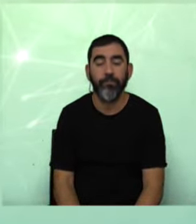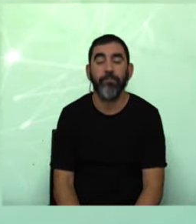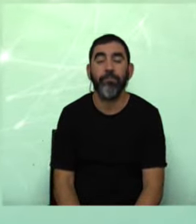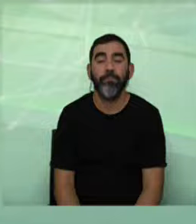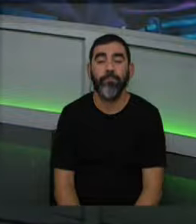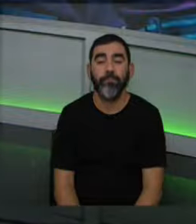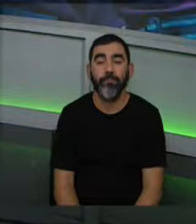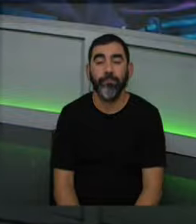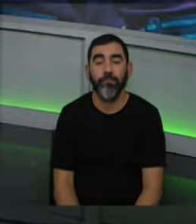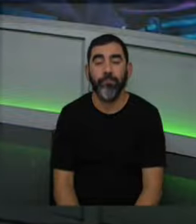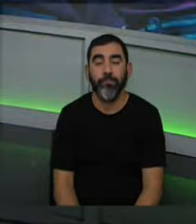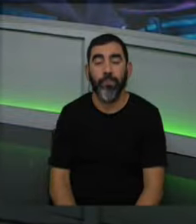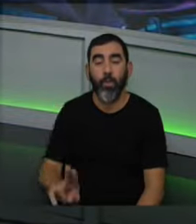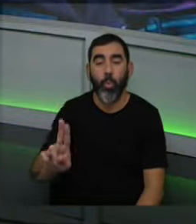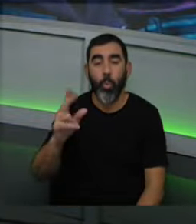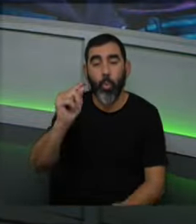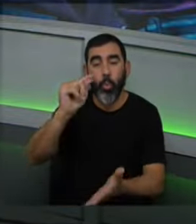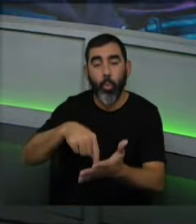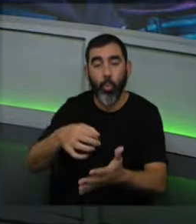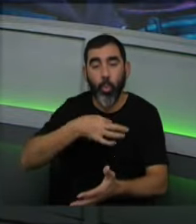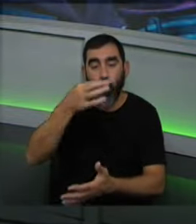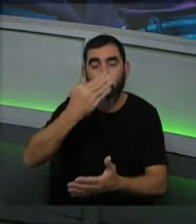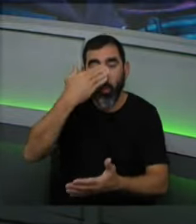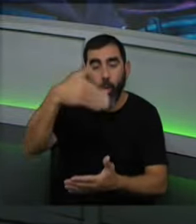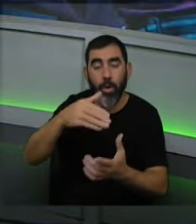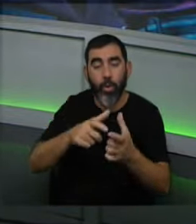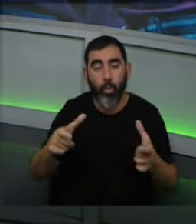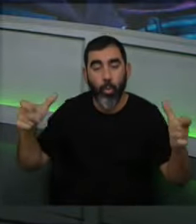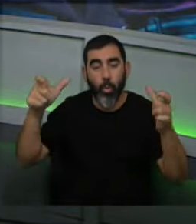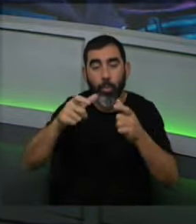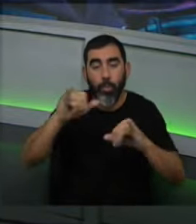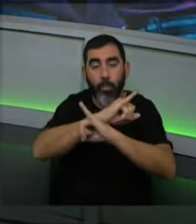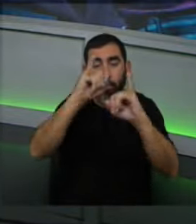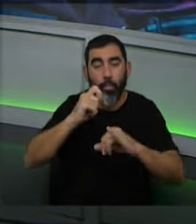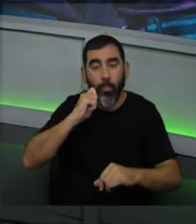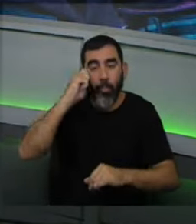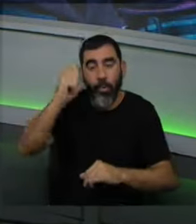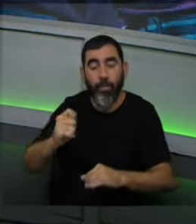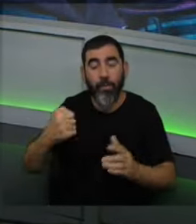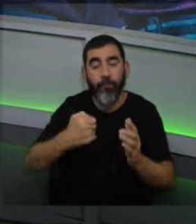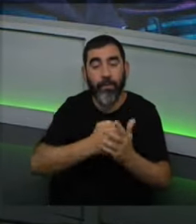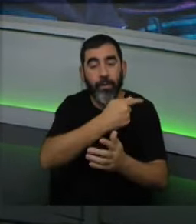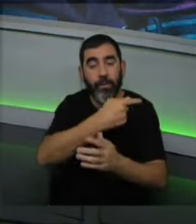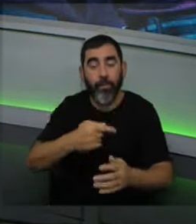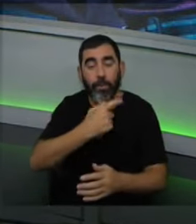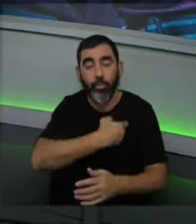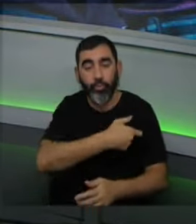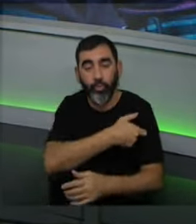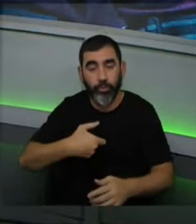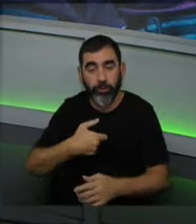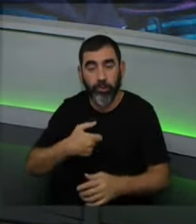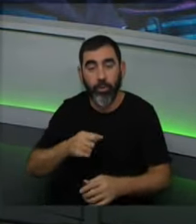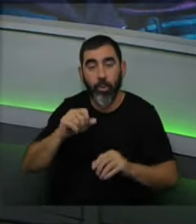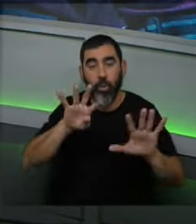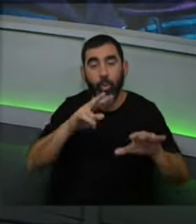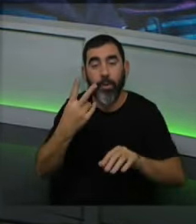manos Uruguay firmó la declaración final de la Cumbre por la paz en Ucrania se realizó este fin de semana en Suiza con la participación de